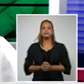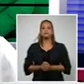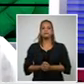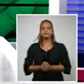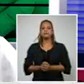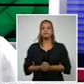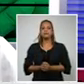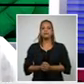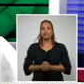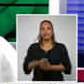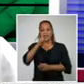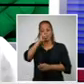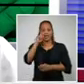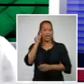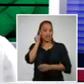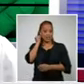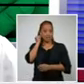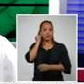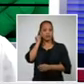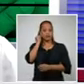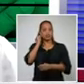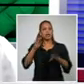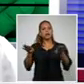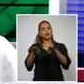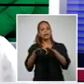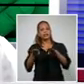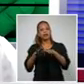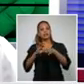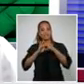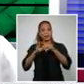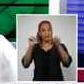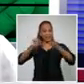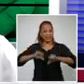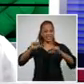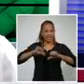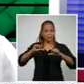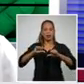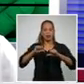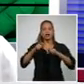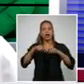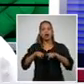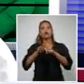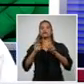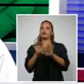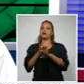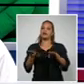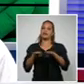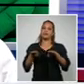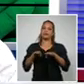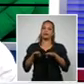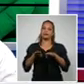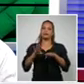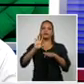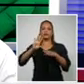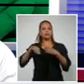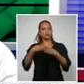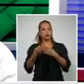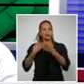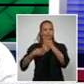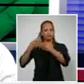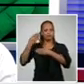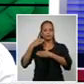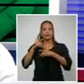niña crítica estable, que está negativa hace 5 días, pero se le